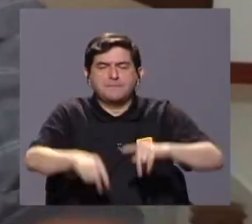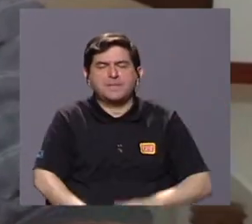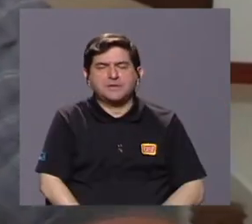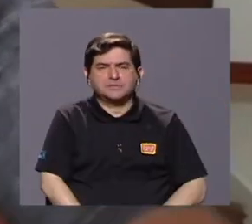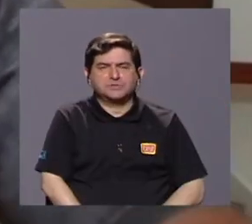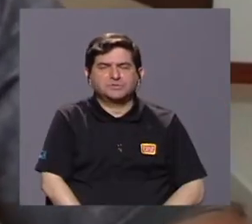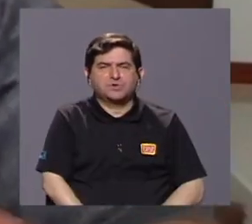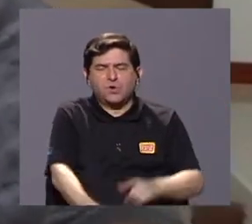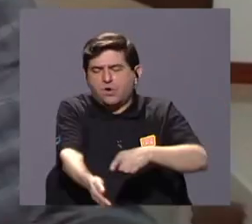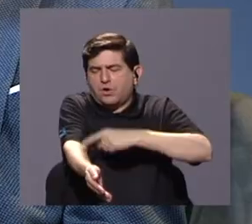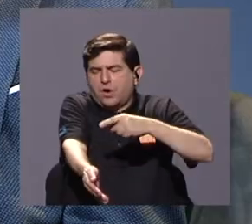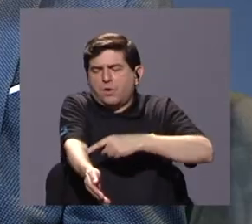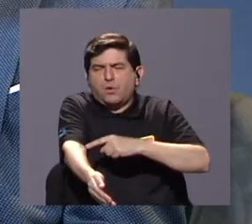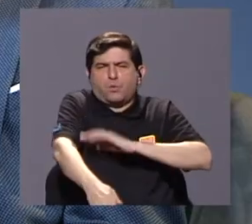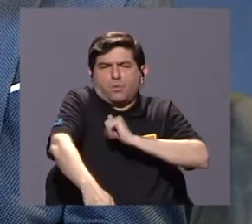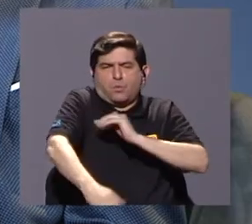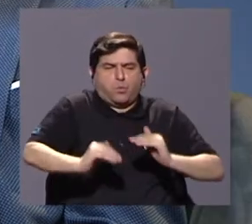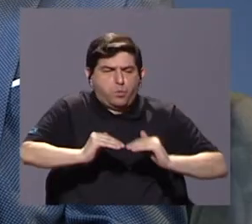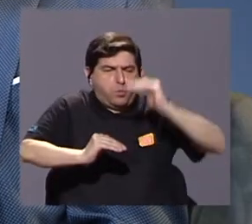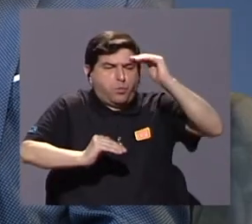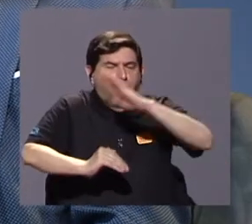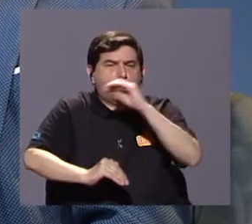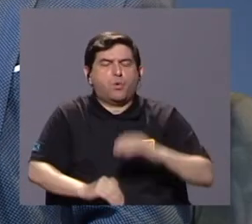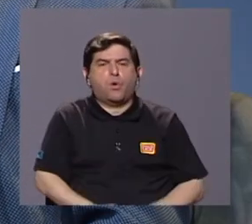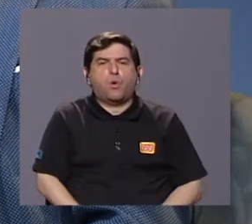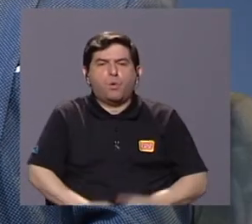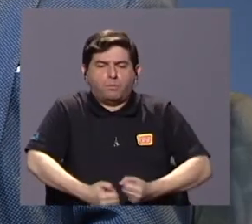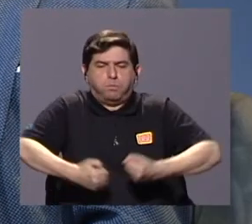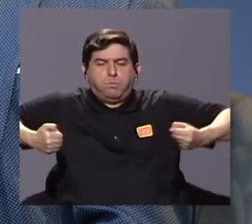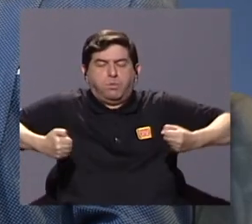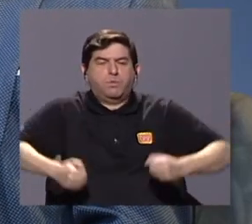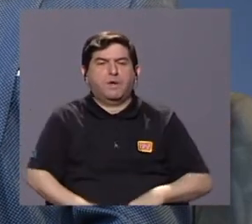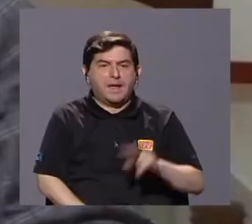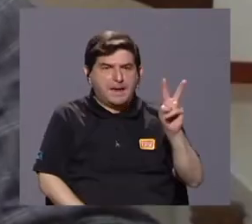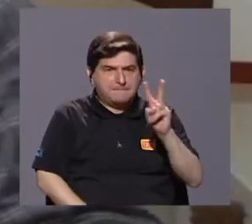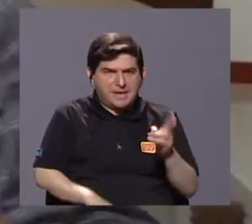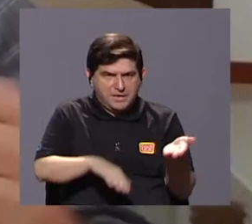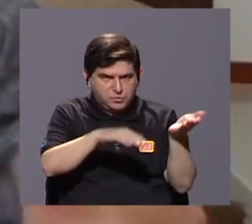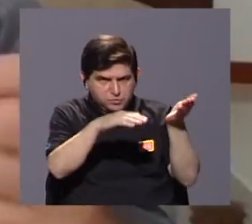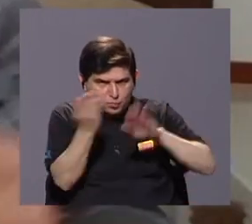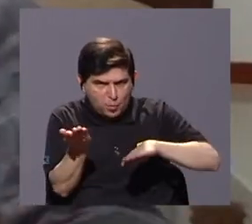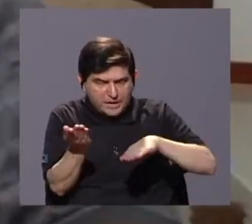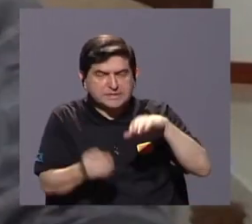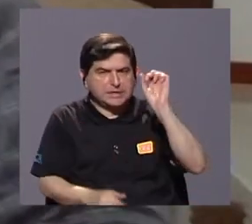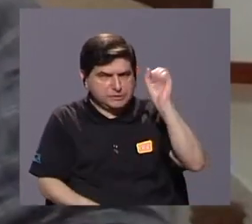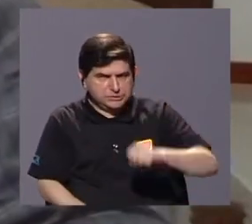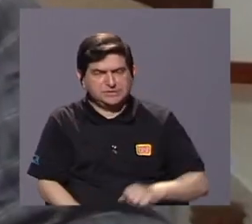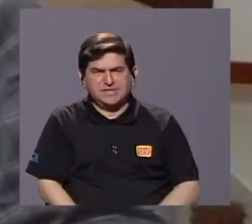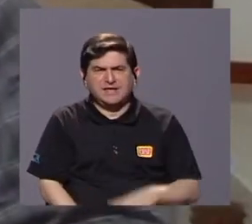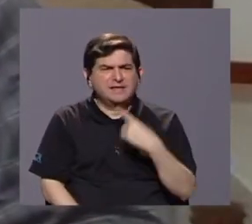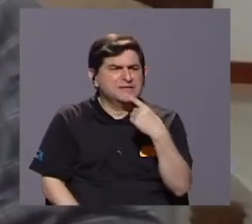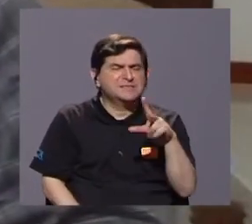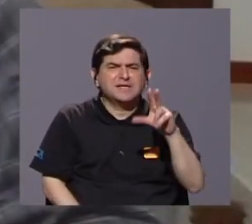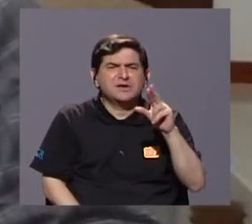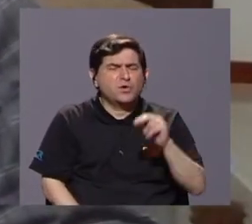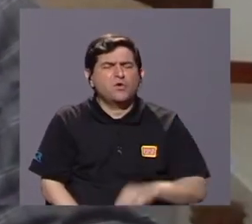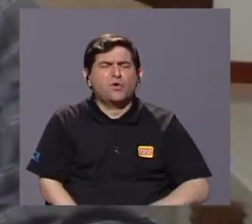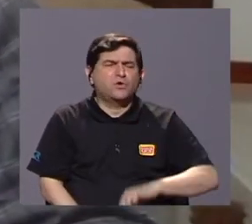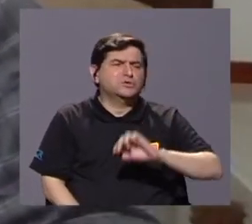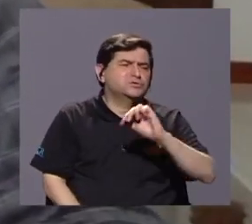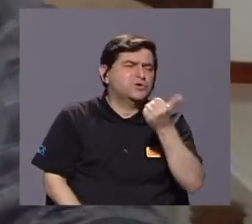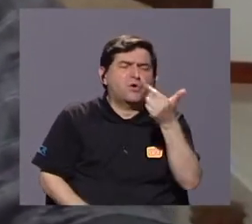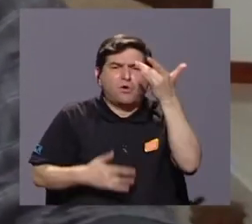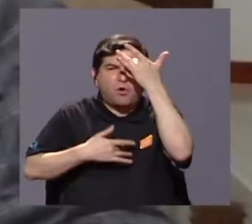hipertensa, diabética u obesa. Entonces, ¿el virus mata? Sí, mata. Decir que el virus no mata, que lo que matan son las